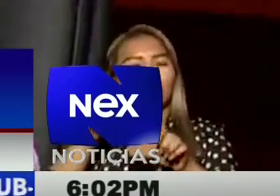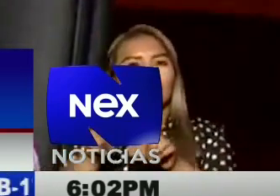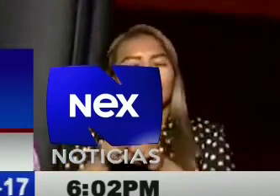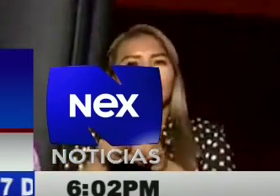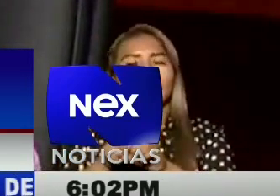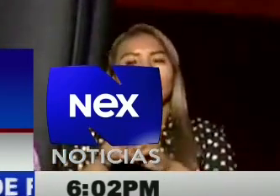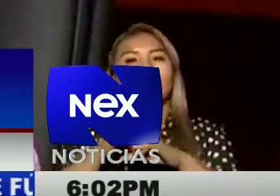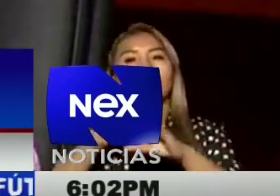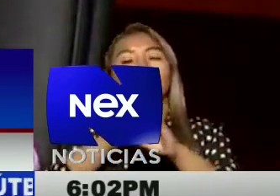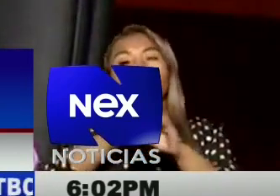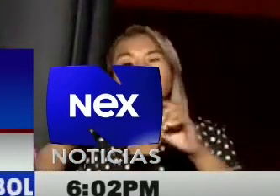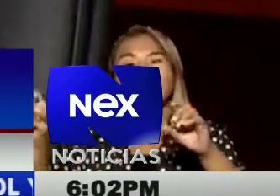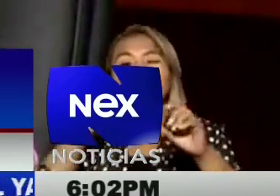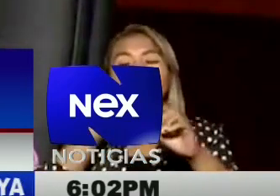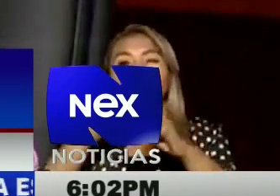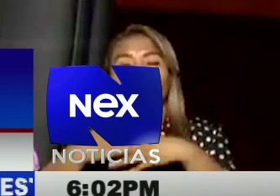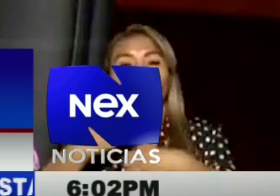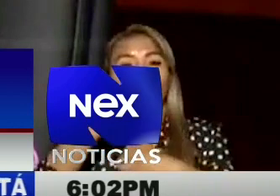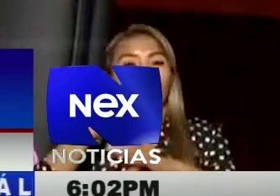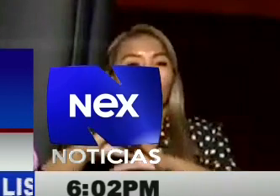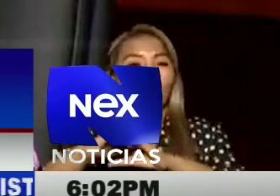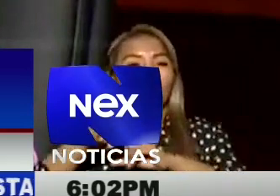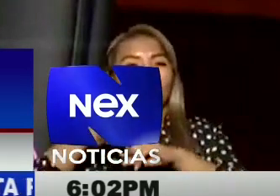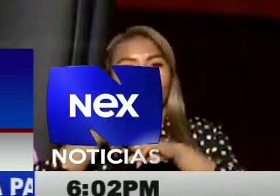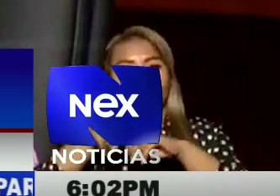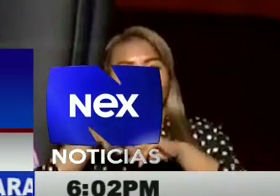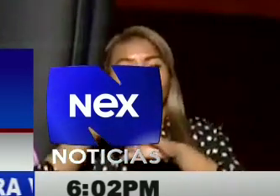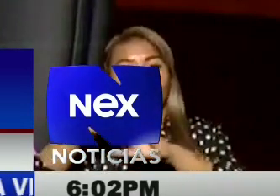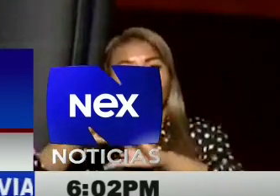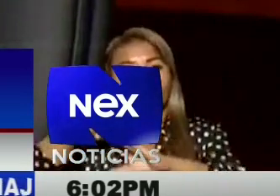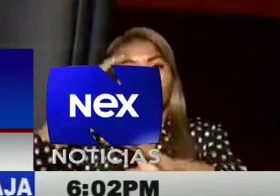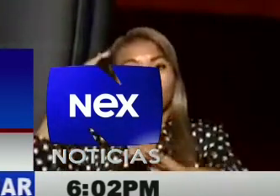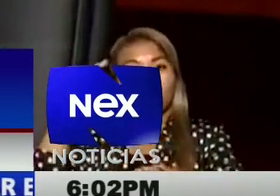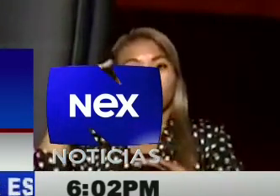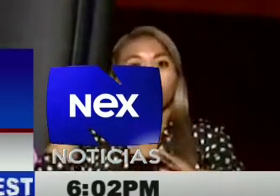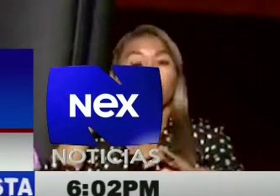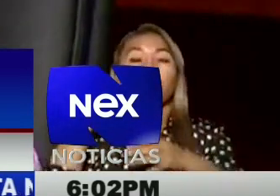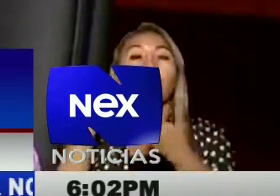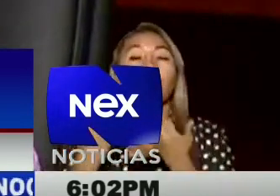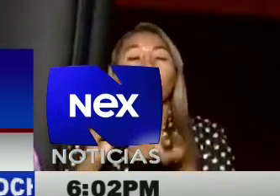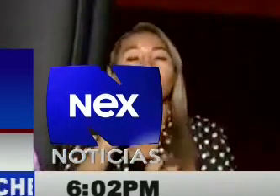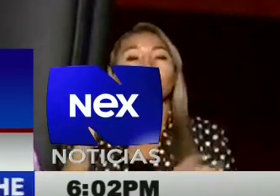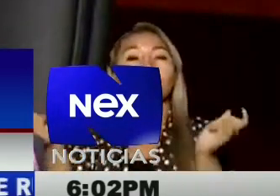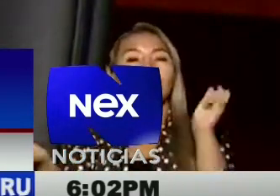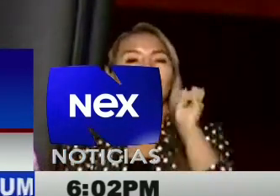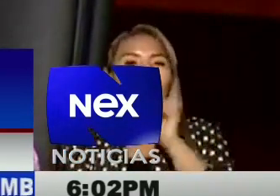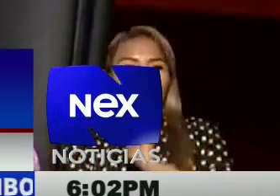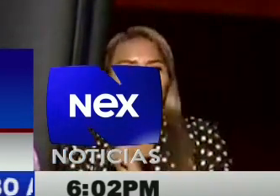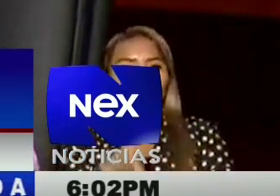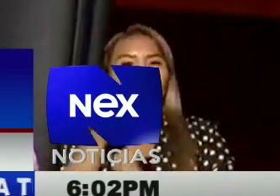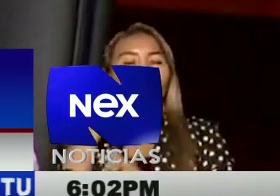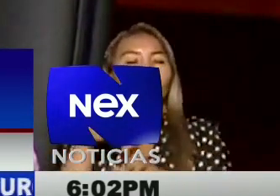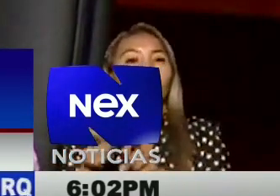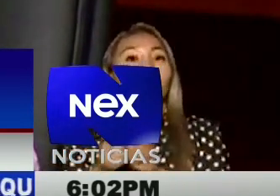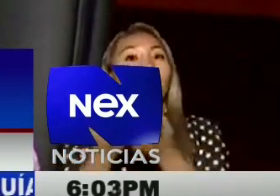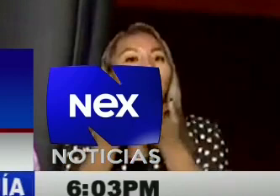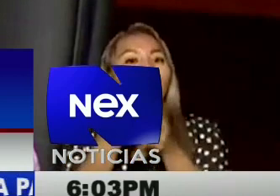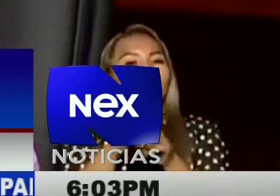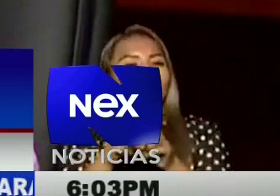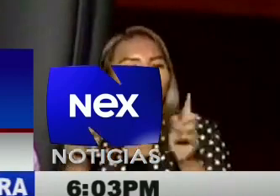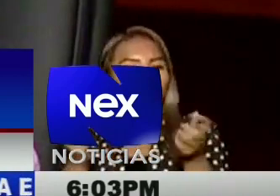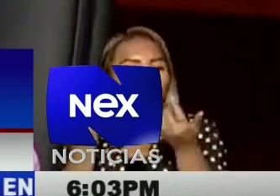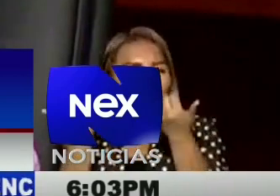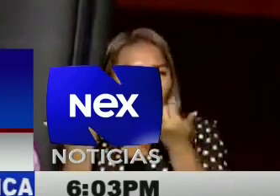único, moderno y sobre todo barato con el Metrobús y el Metro. Pero en el caso del